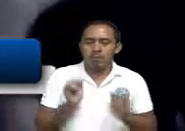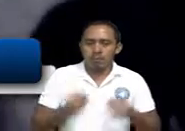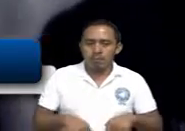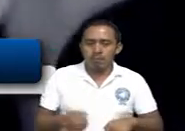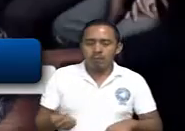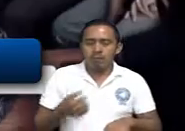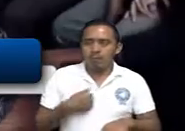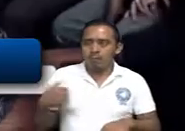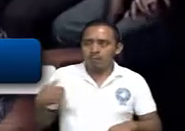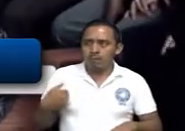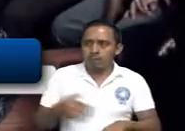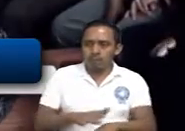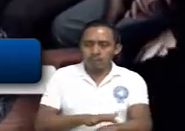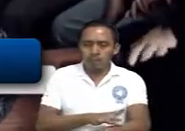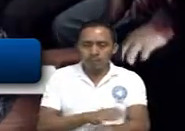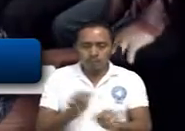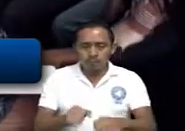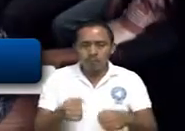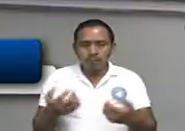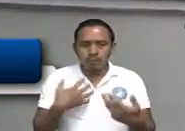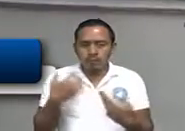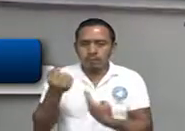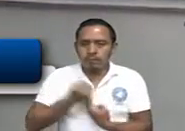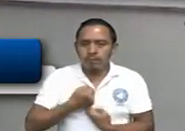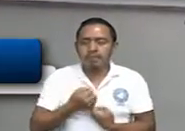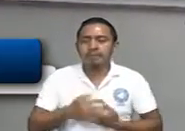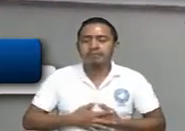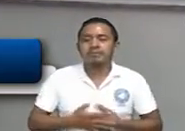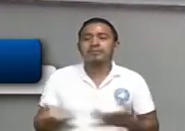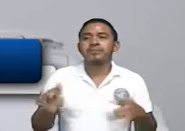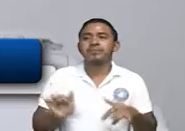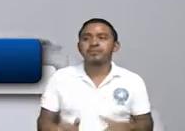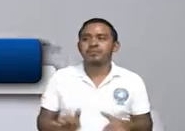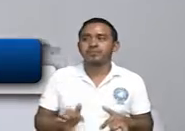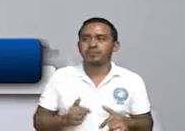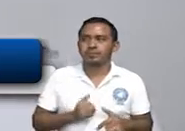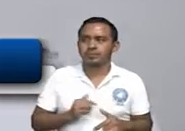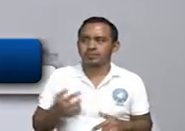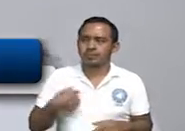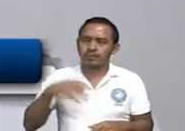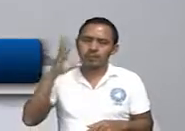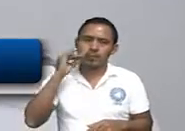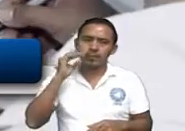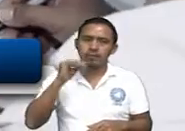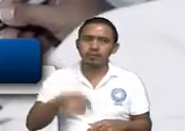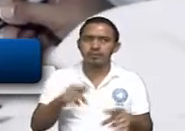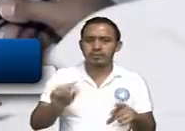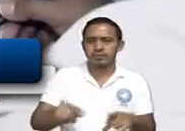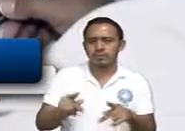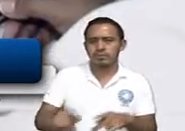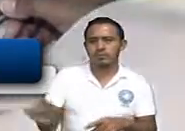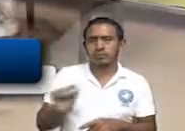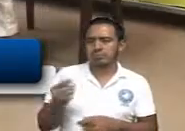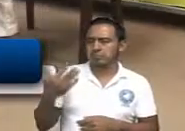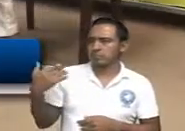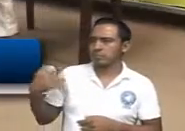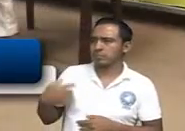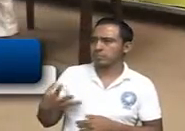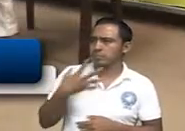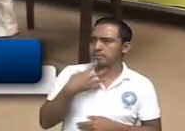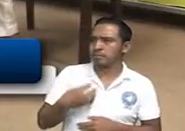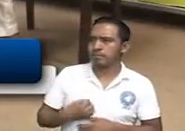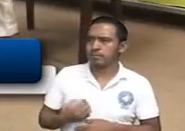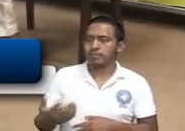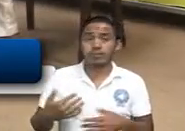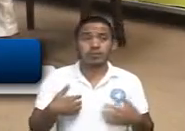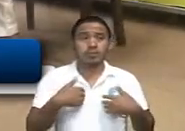Por ejemplo, eso de la pastilla del amor ha sido histórico. Sí. Y ahorita yo he tenido experiencias recientes. Por ejemplo, me comentaba alguien de Trabajador de la Salud que